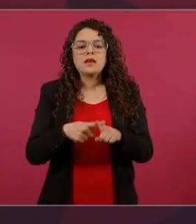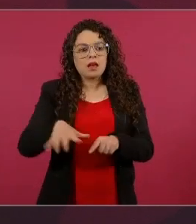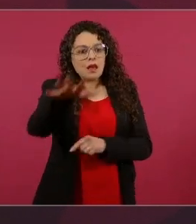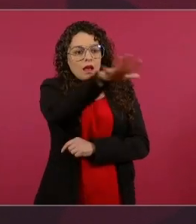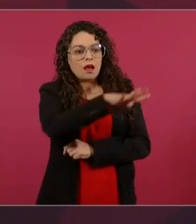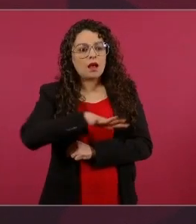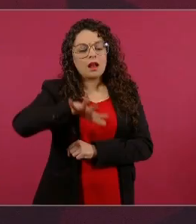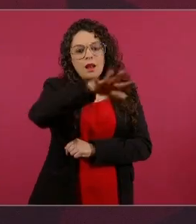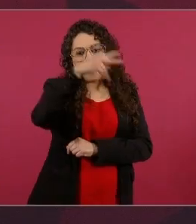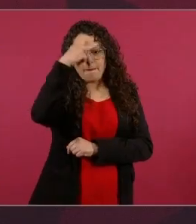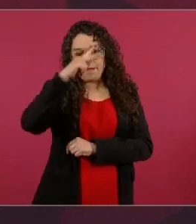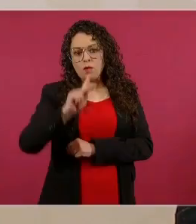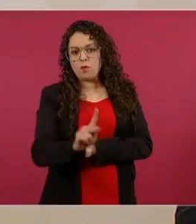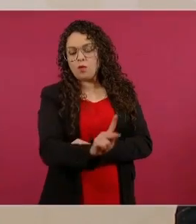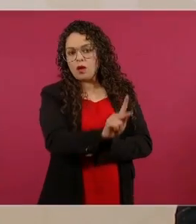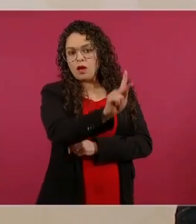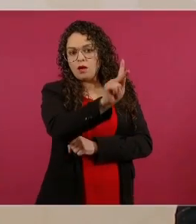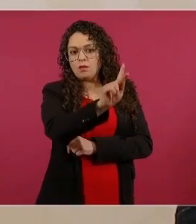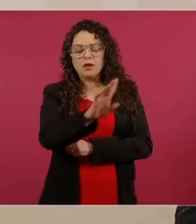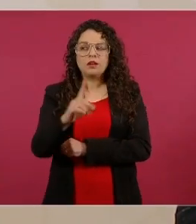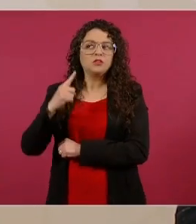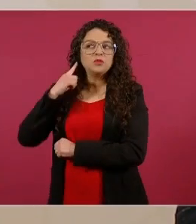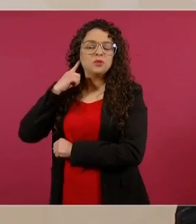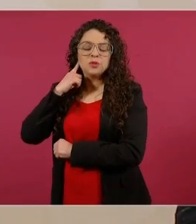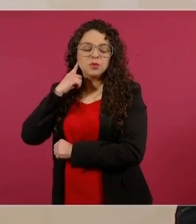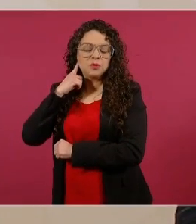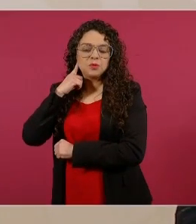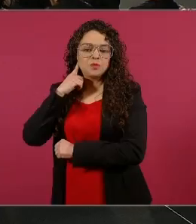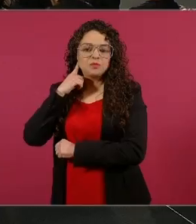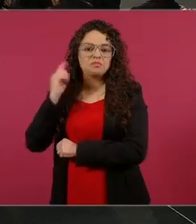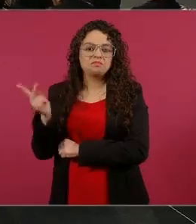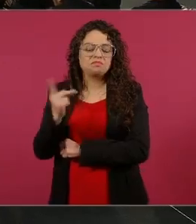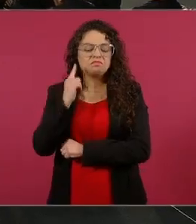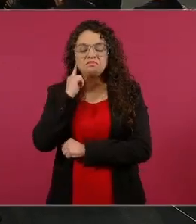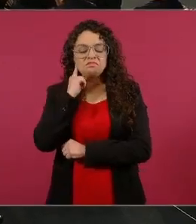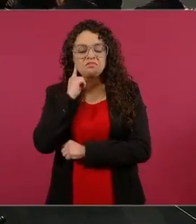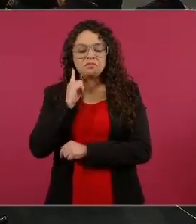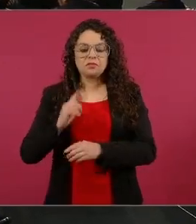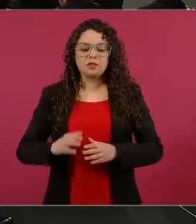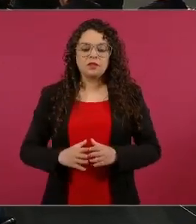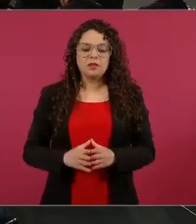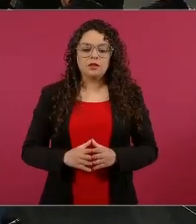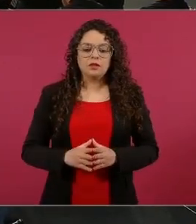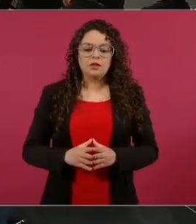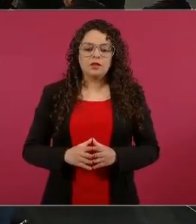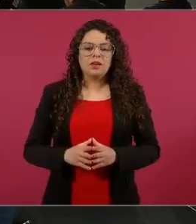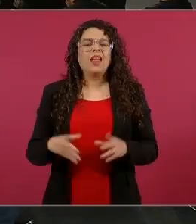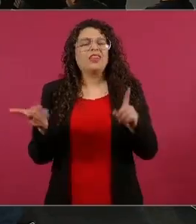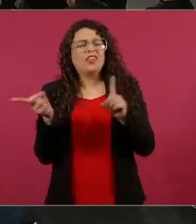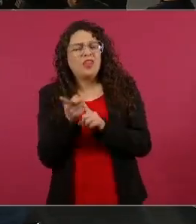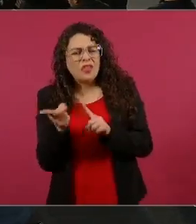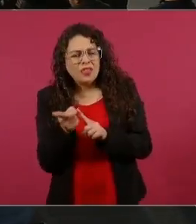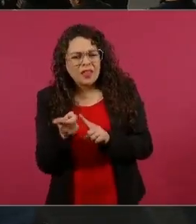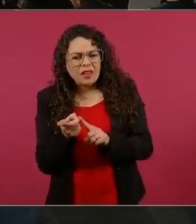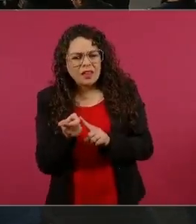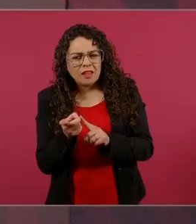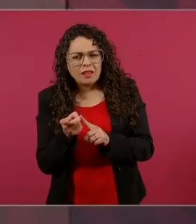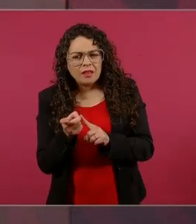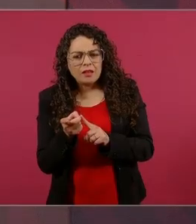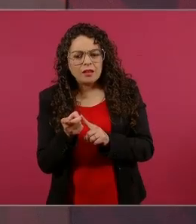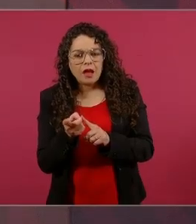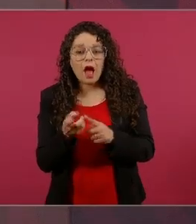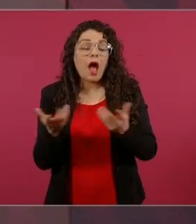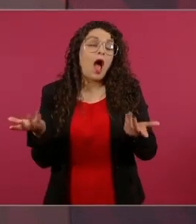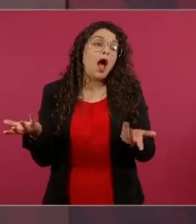México en dónde de qué vive la directora de alcoholes pregúntele a dur bueno si ya hasta ya no llego ya